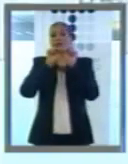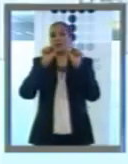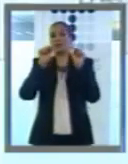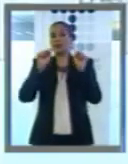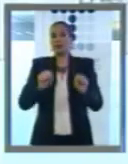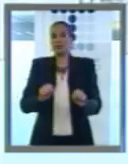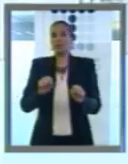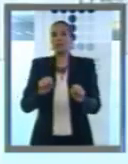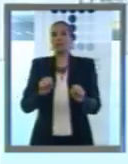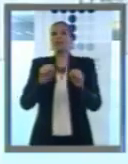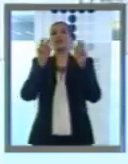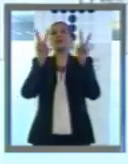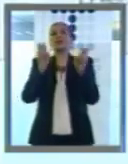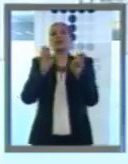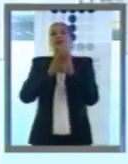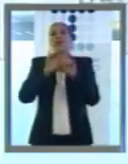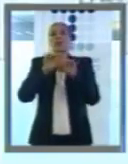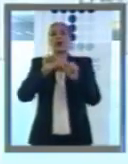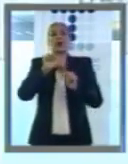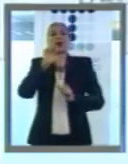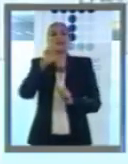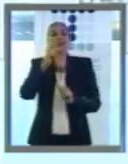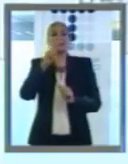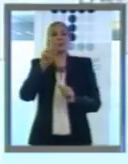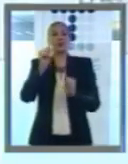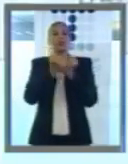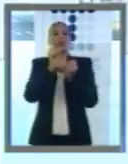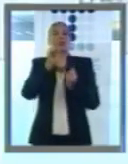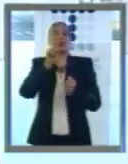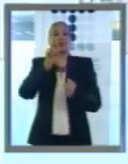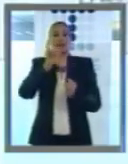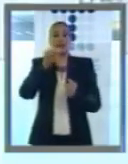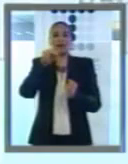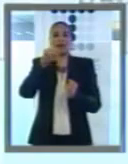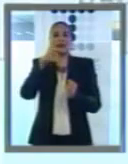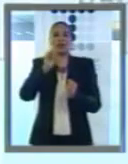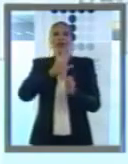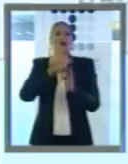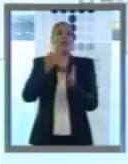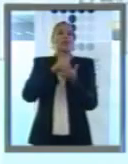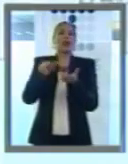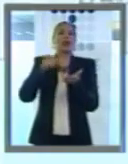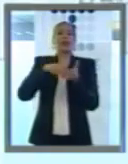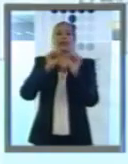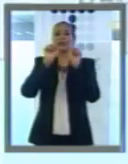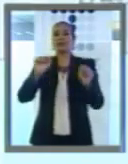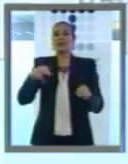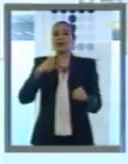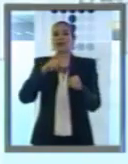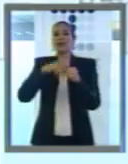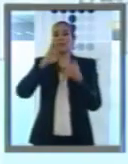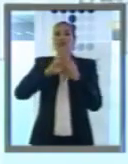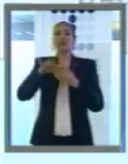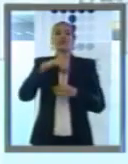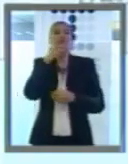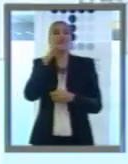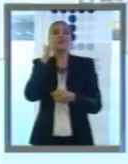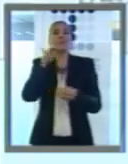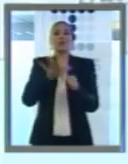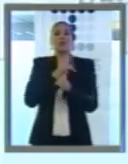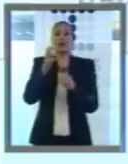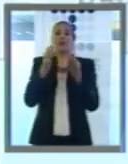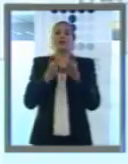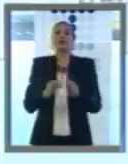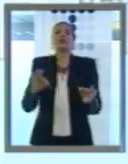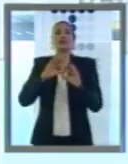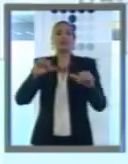tanto en materia de archivos como el INEGI. El INEGI quedó fuera del Sistema Nacional Anticorrupción, lo cual me parece que es